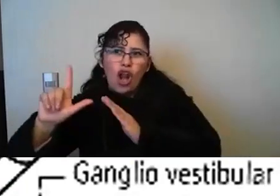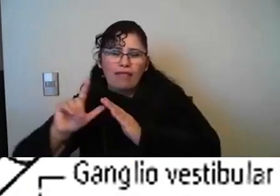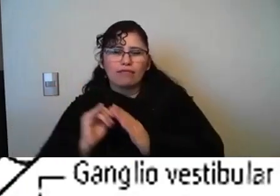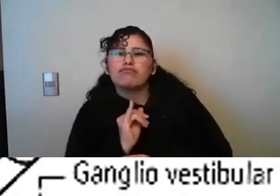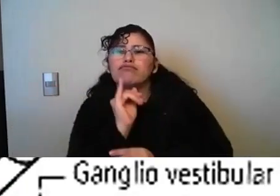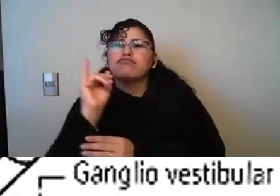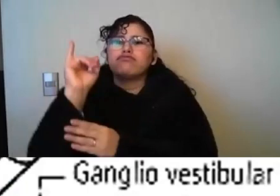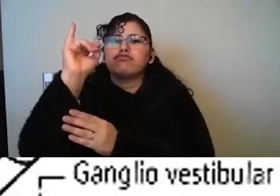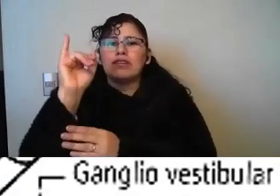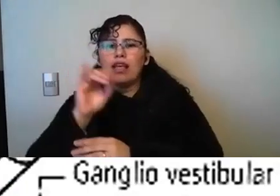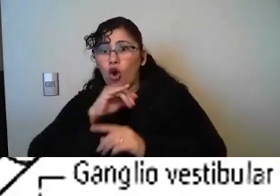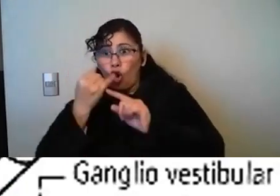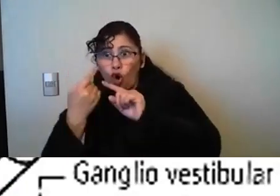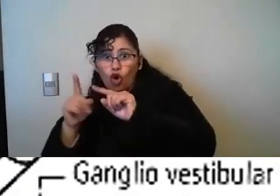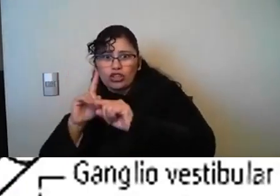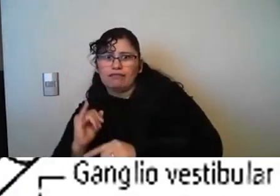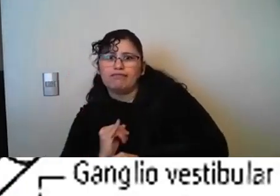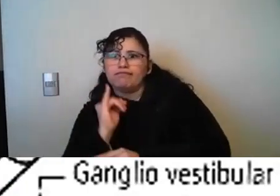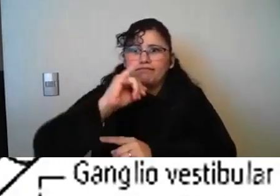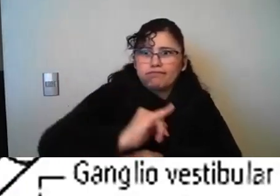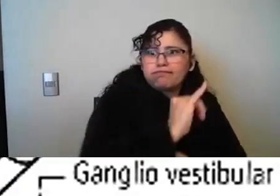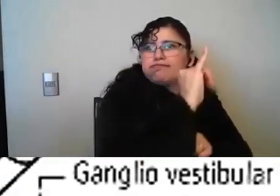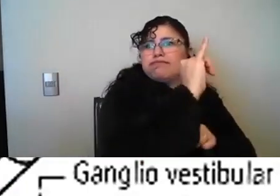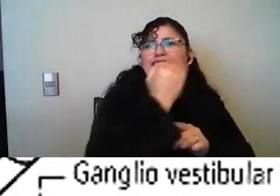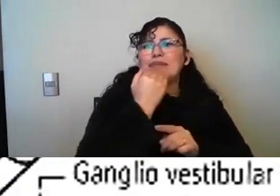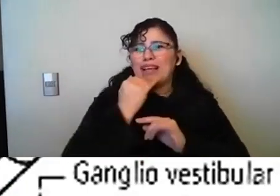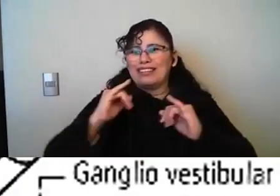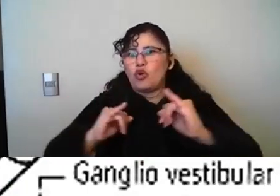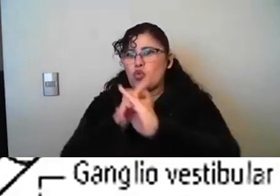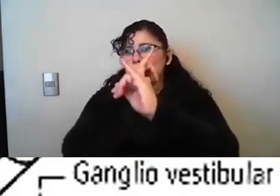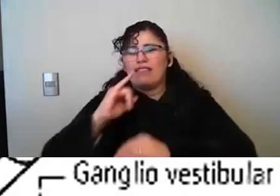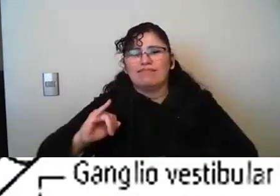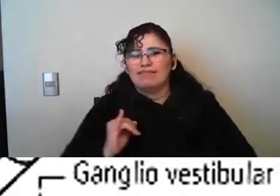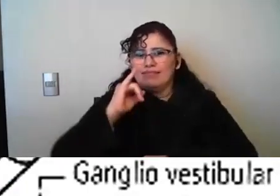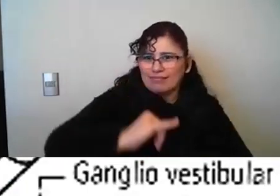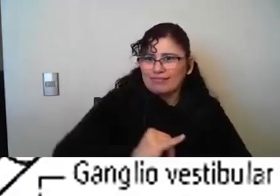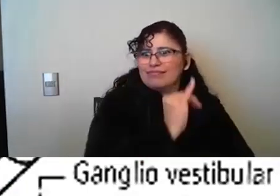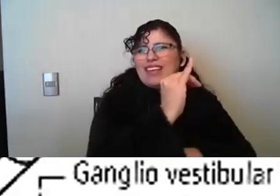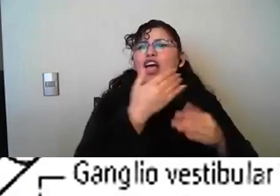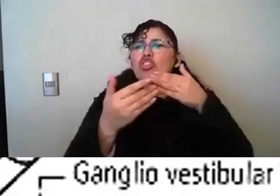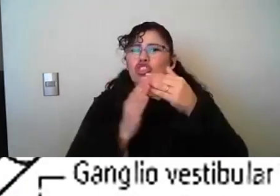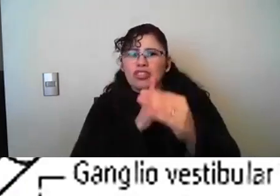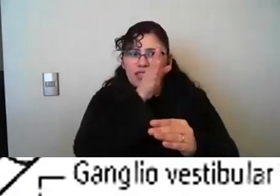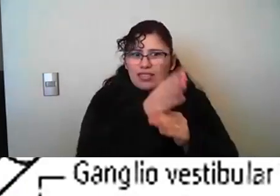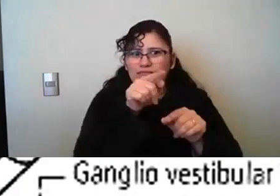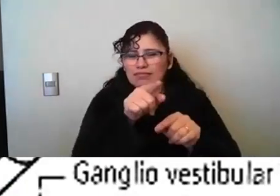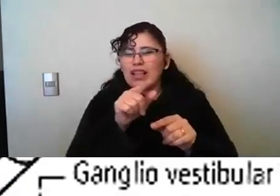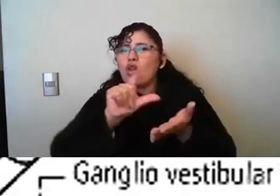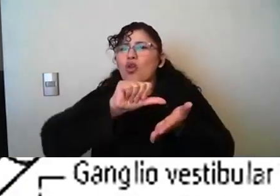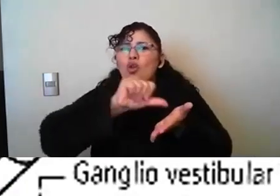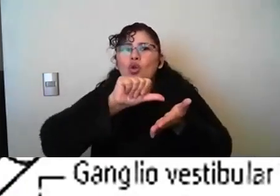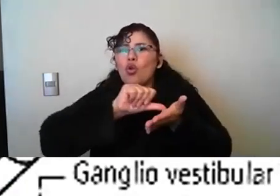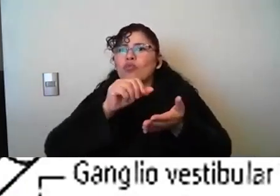respuesta que cruza esta línea media, es decusada, hacia el complejo de